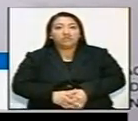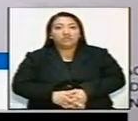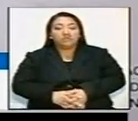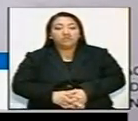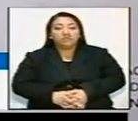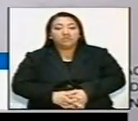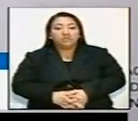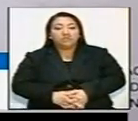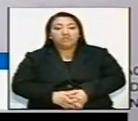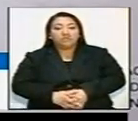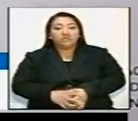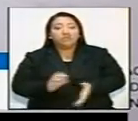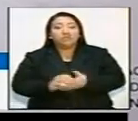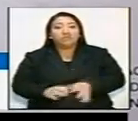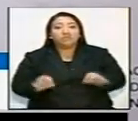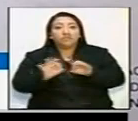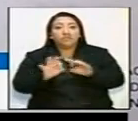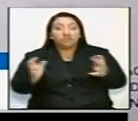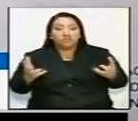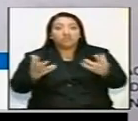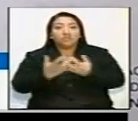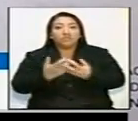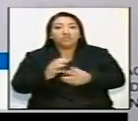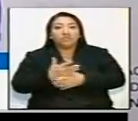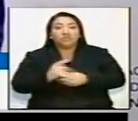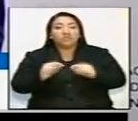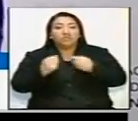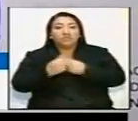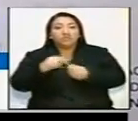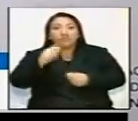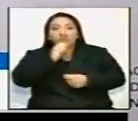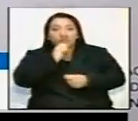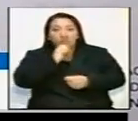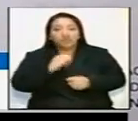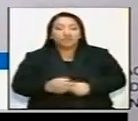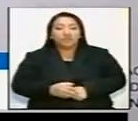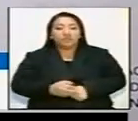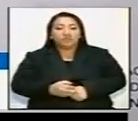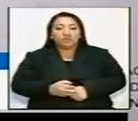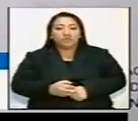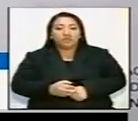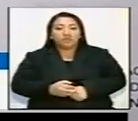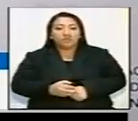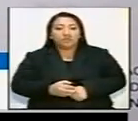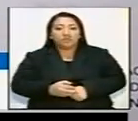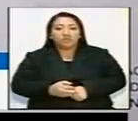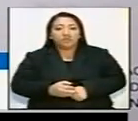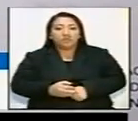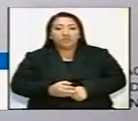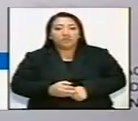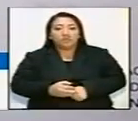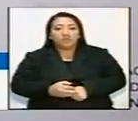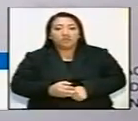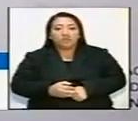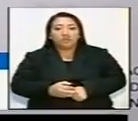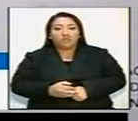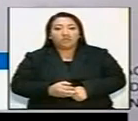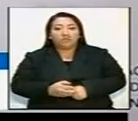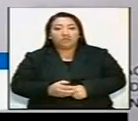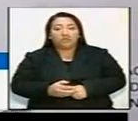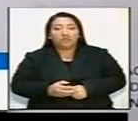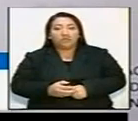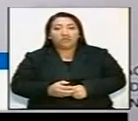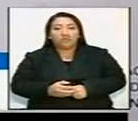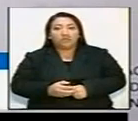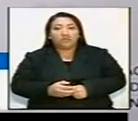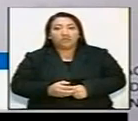resultado del consenso entre el sector privado, el sector público, los gremios y